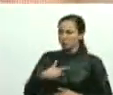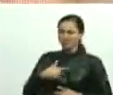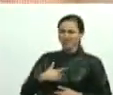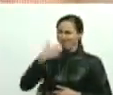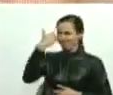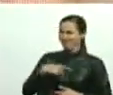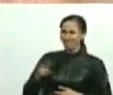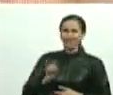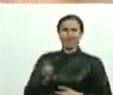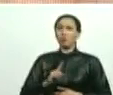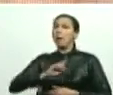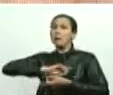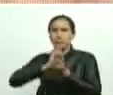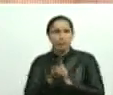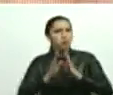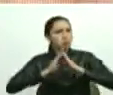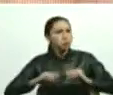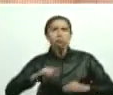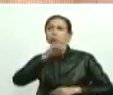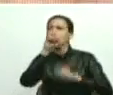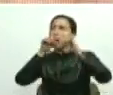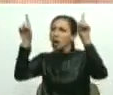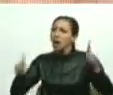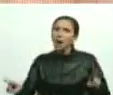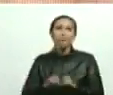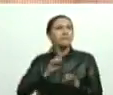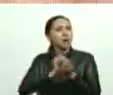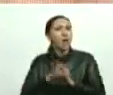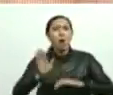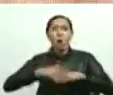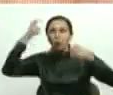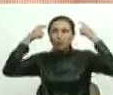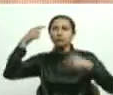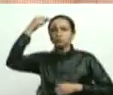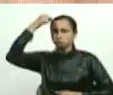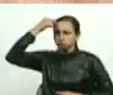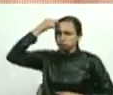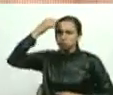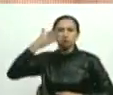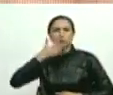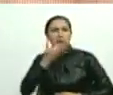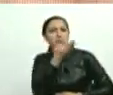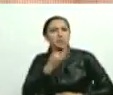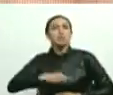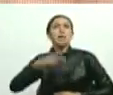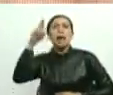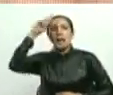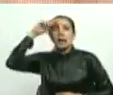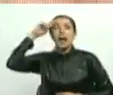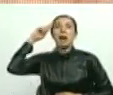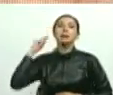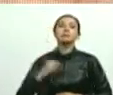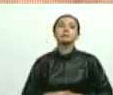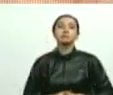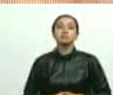me cambian todos esos afiches, porque Hugo Chávez tiene verruga y estos son mis dientes. Bueno, así de transparente tenemos que